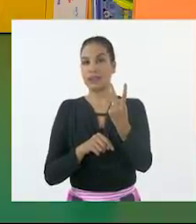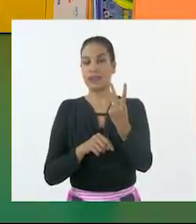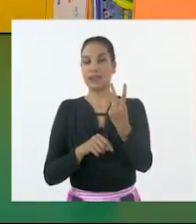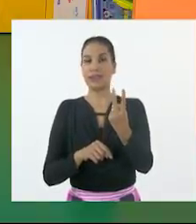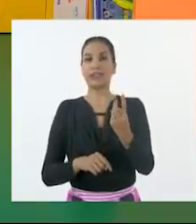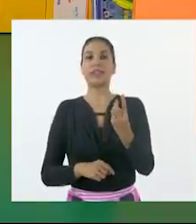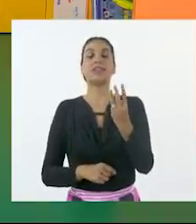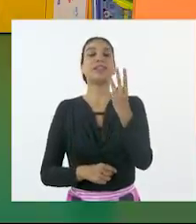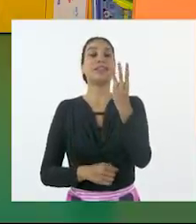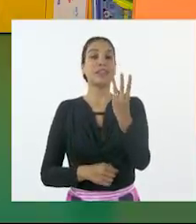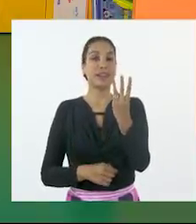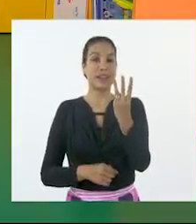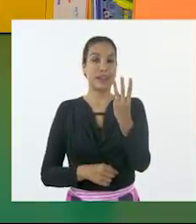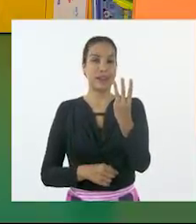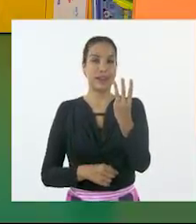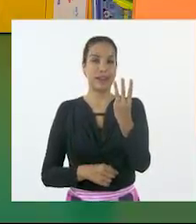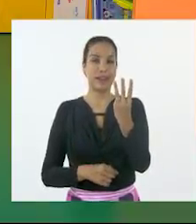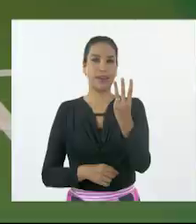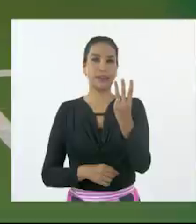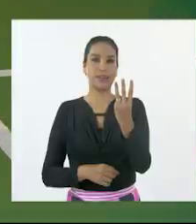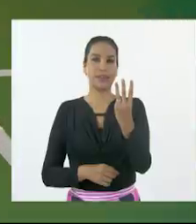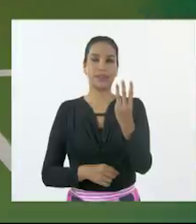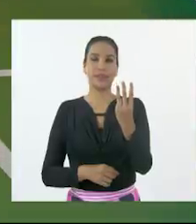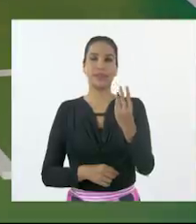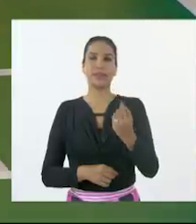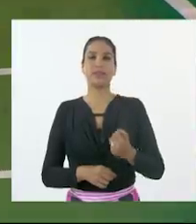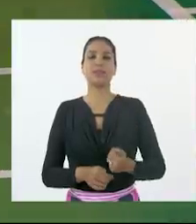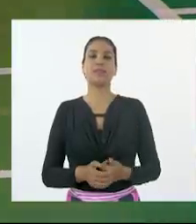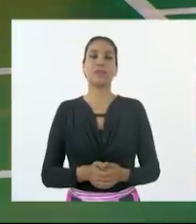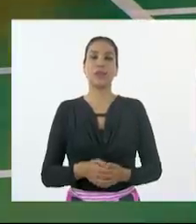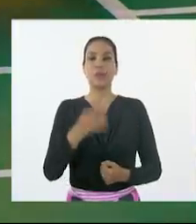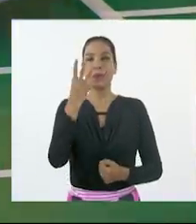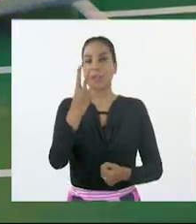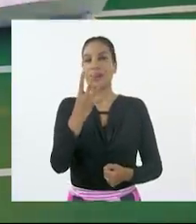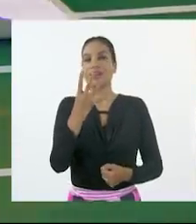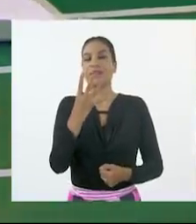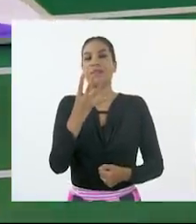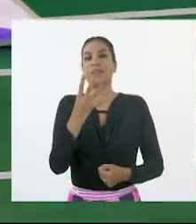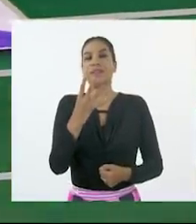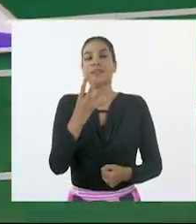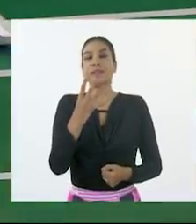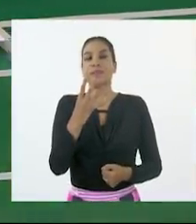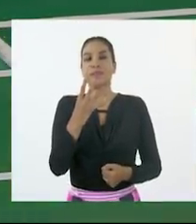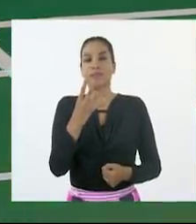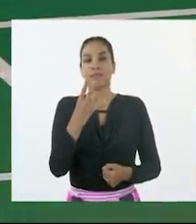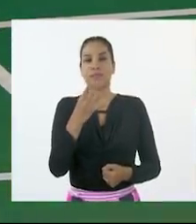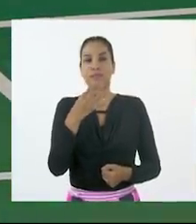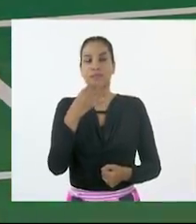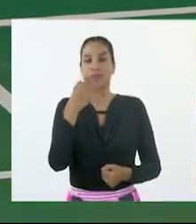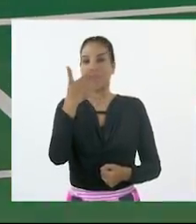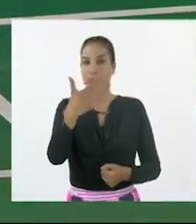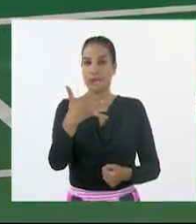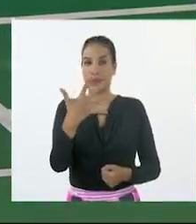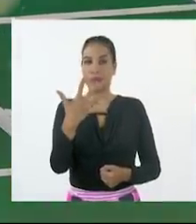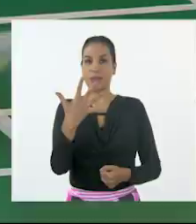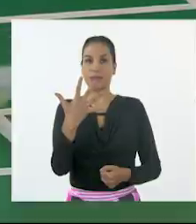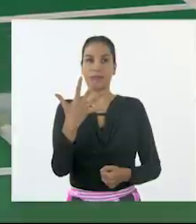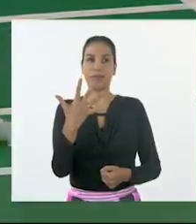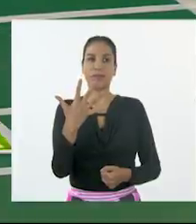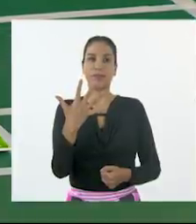Dos. Tres. Tres. Cuatro. Cuatro.